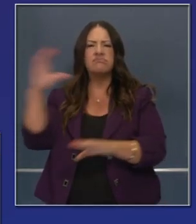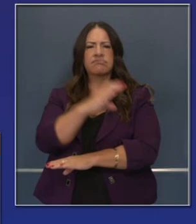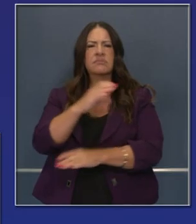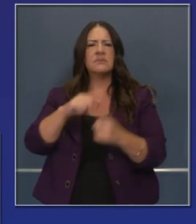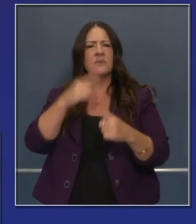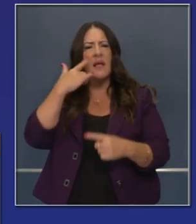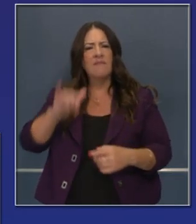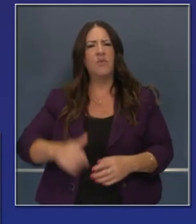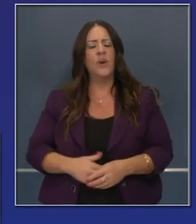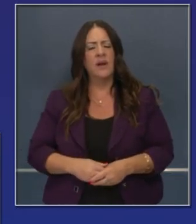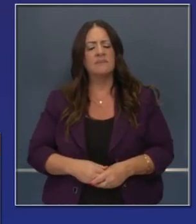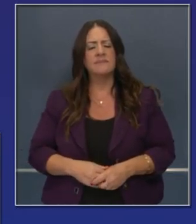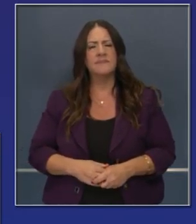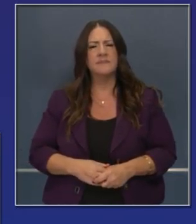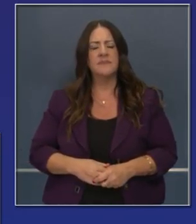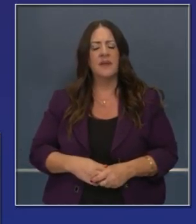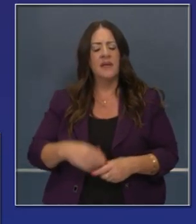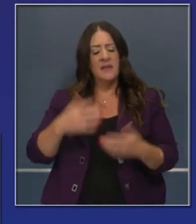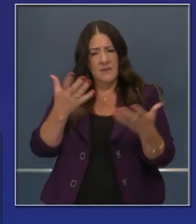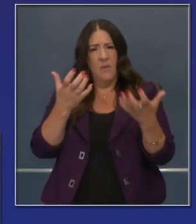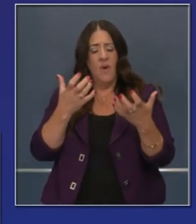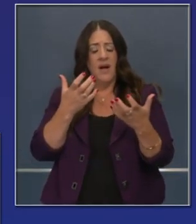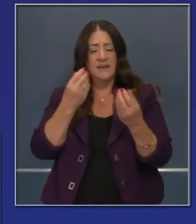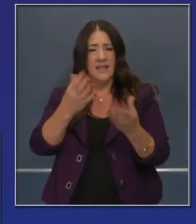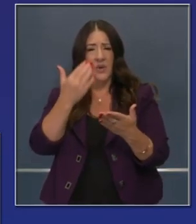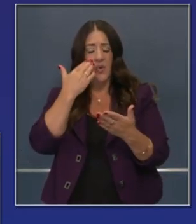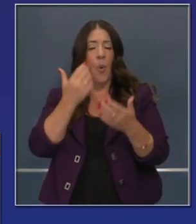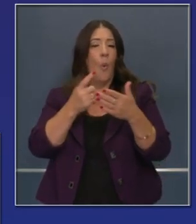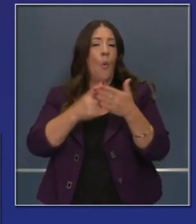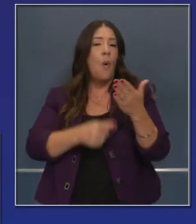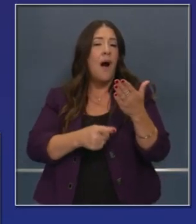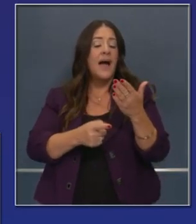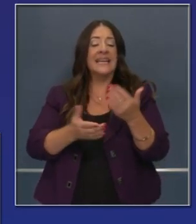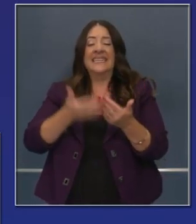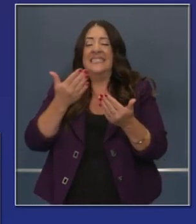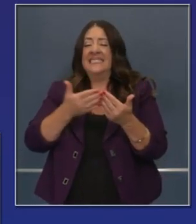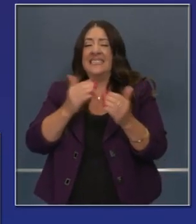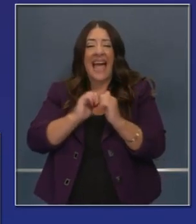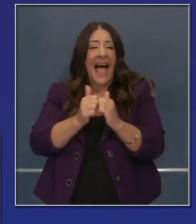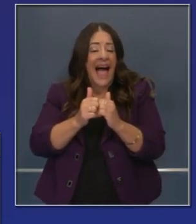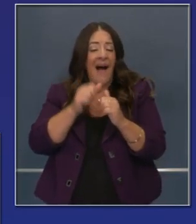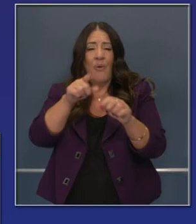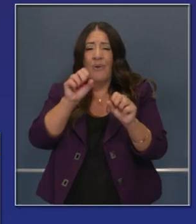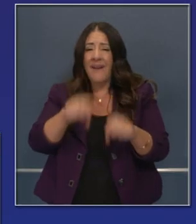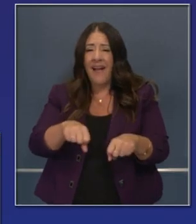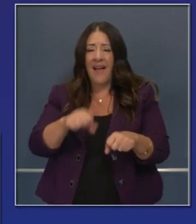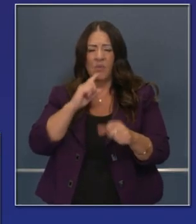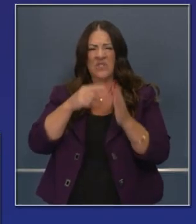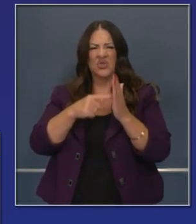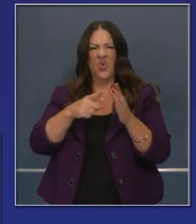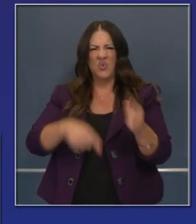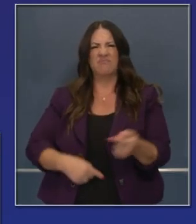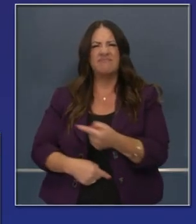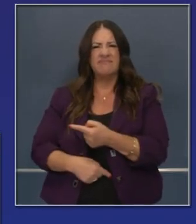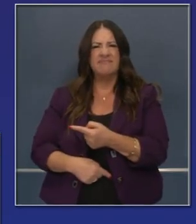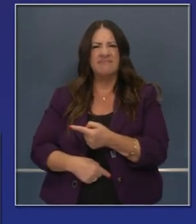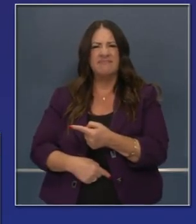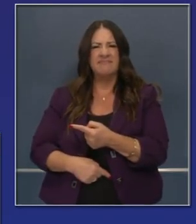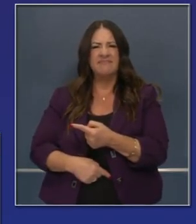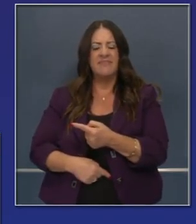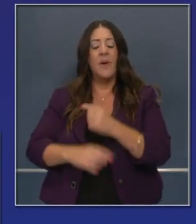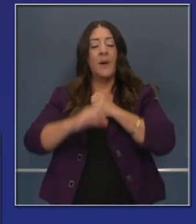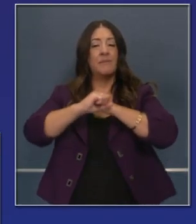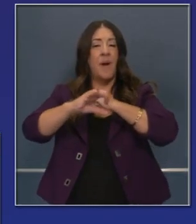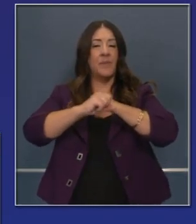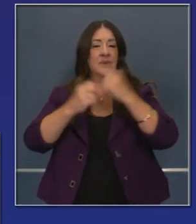a completar estas en un momento. Pero prefiero compartir con ustedes cuáles son esas formas fáciles con este